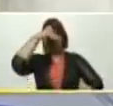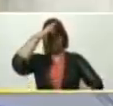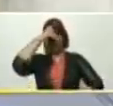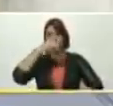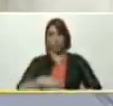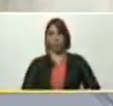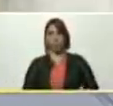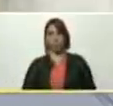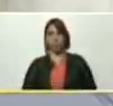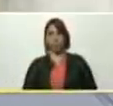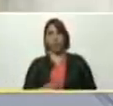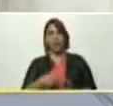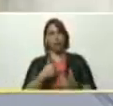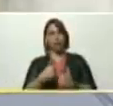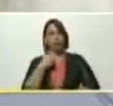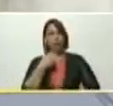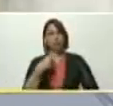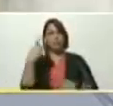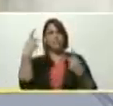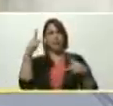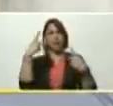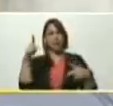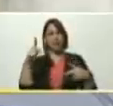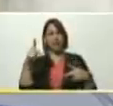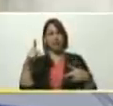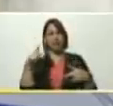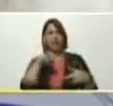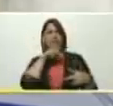varias páginas a Venezuela